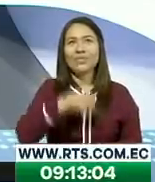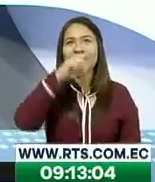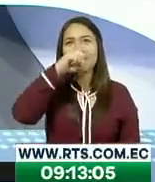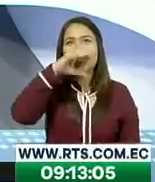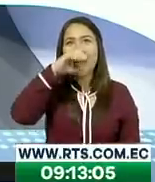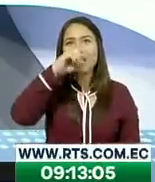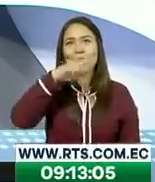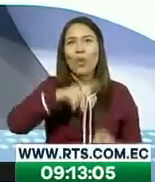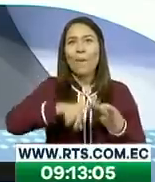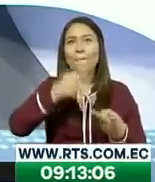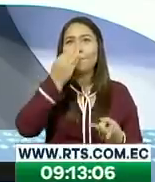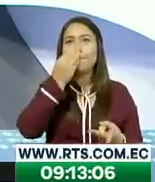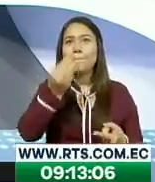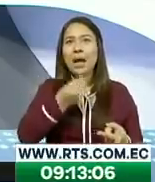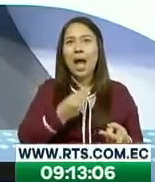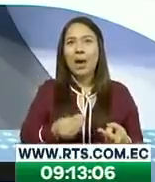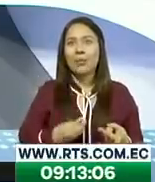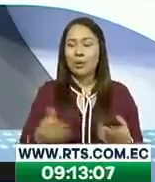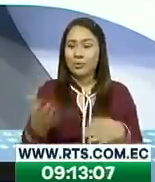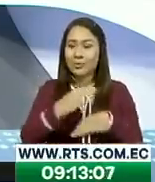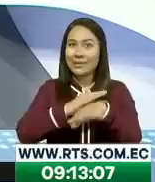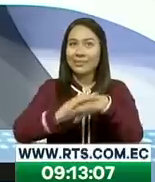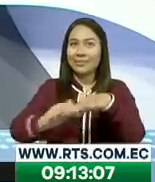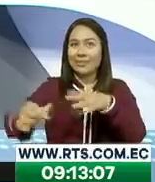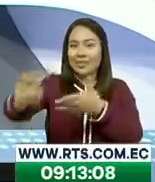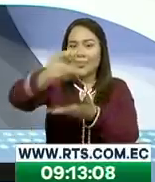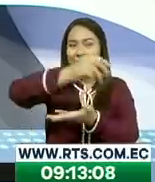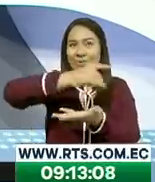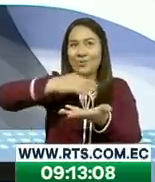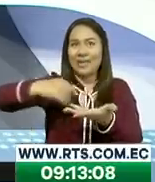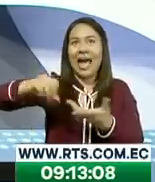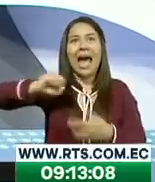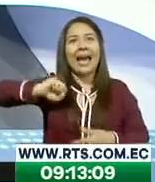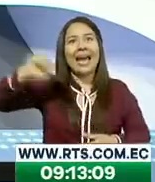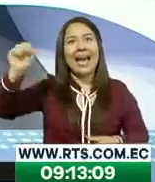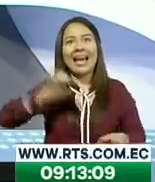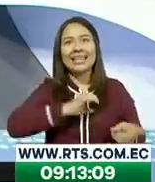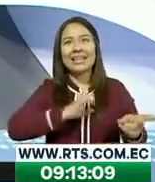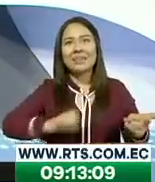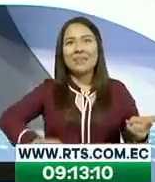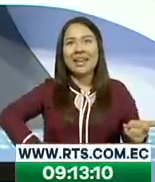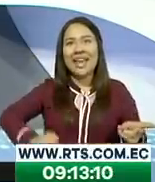Chanchito, pavito, y sí, a comer pavo. A una sola. Gánemele, gáneme. Oiga, y